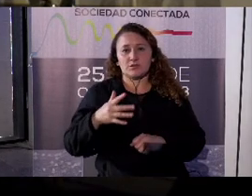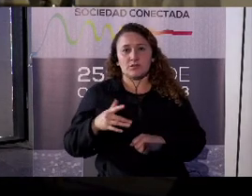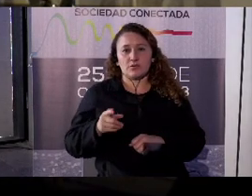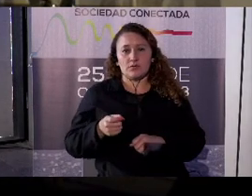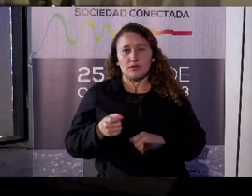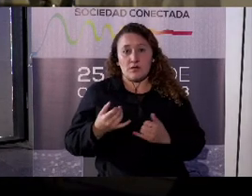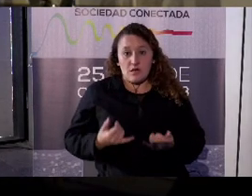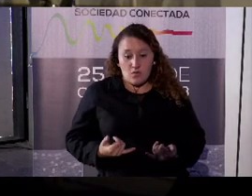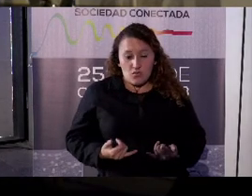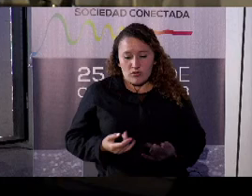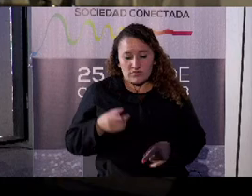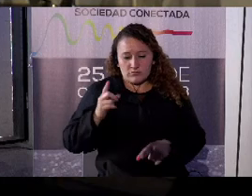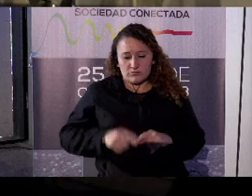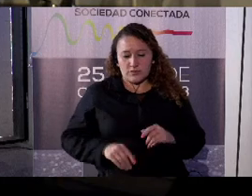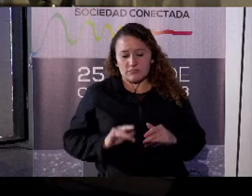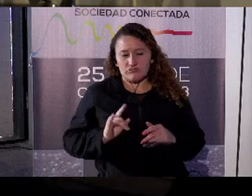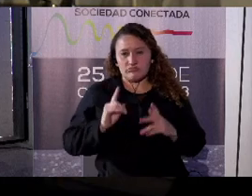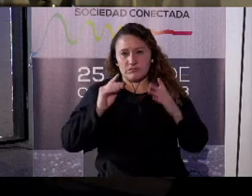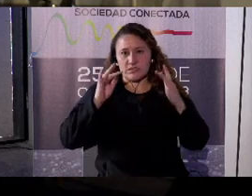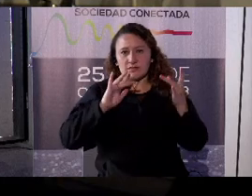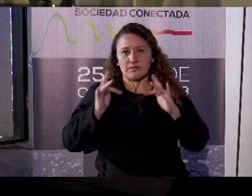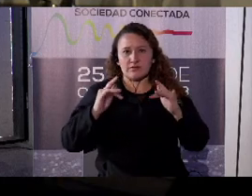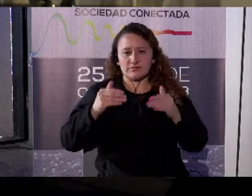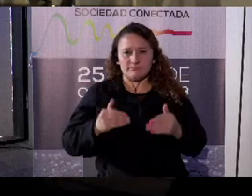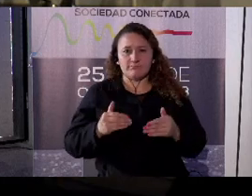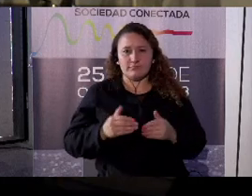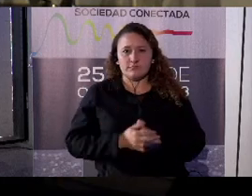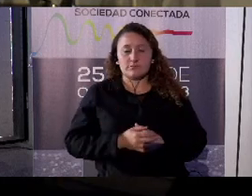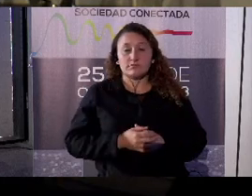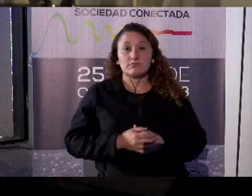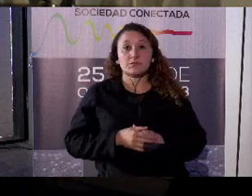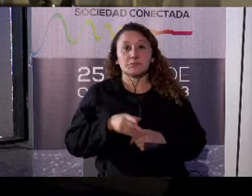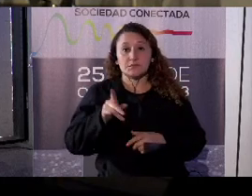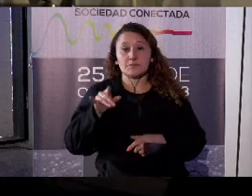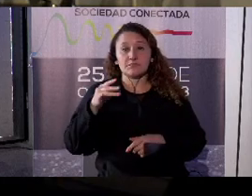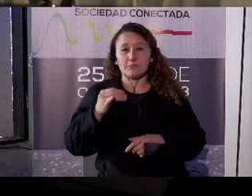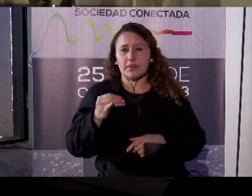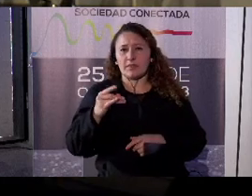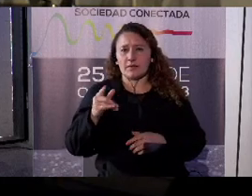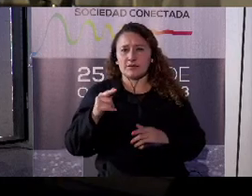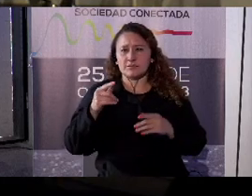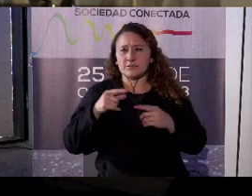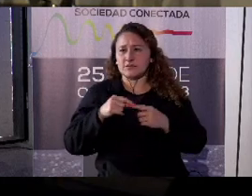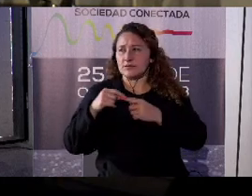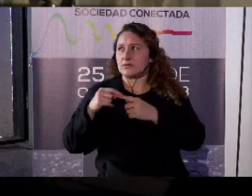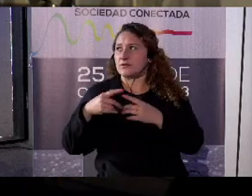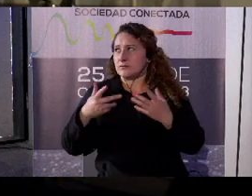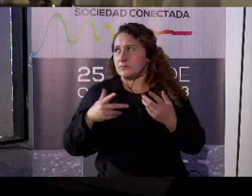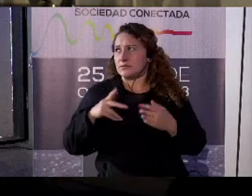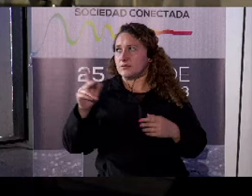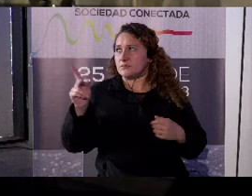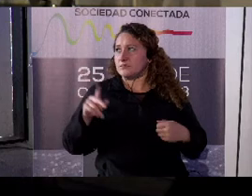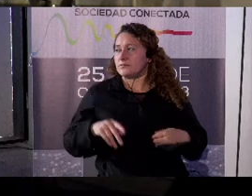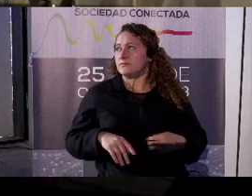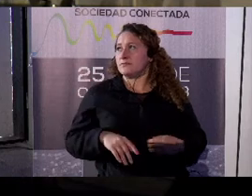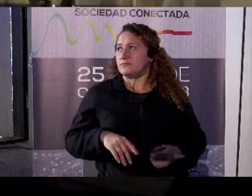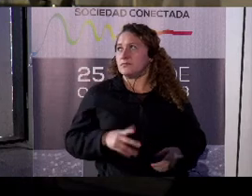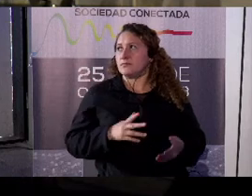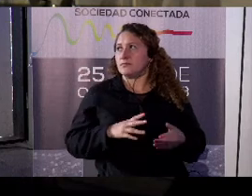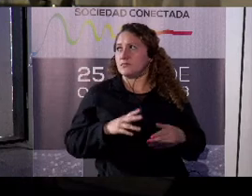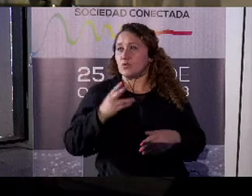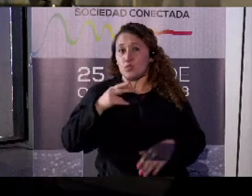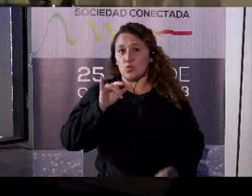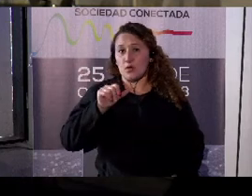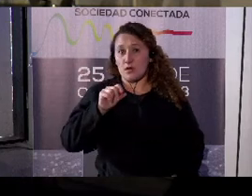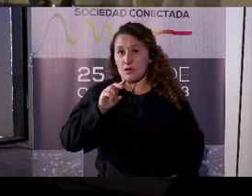que actualmente no podemos por las limitantes de nuestras redes Este es un caso muy especial personal artificial assistance Huawei está trabajando